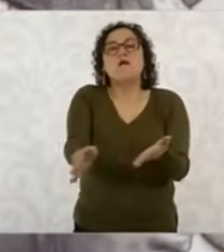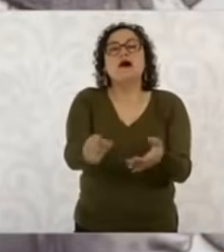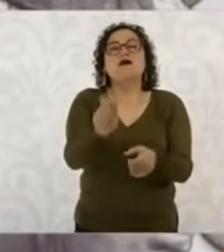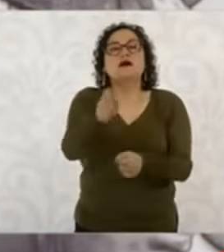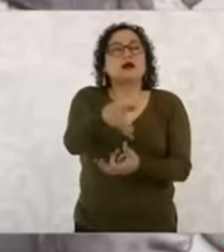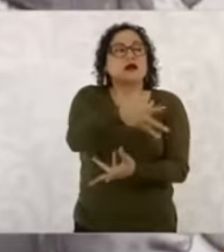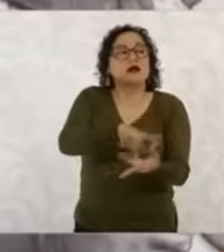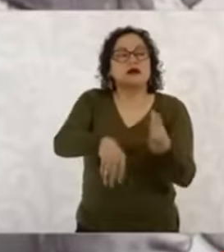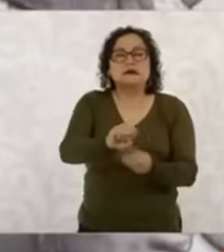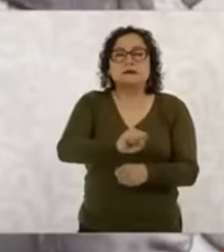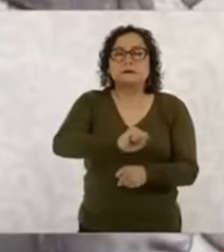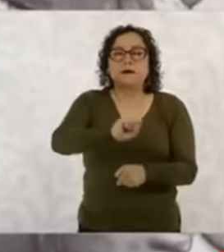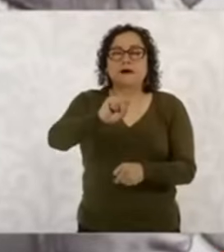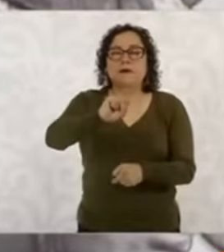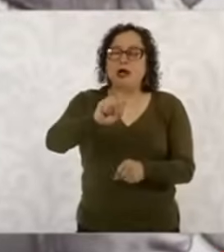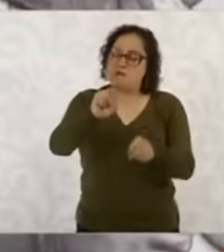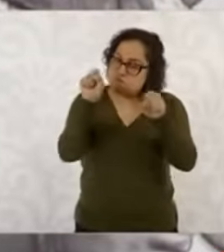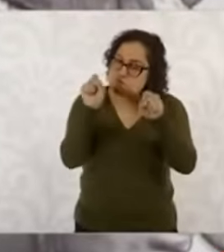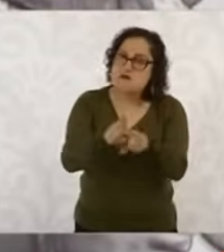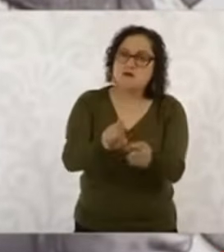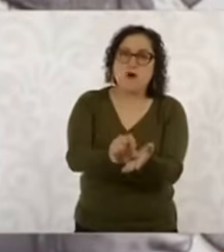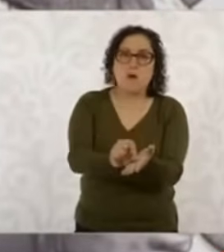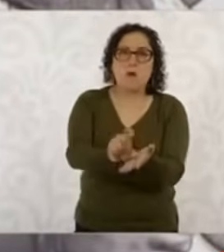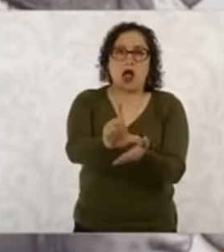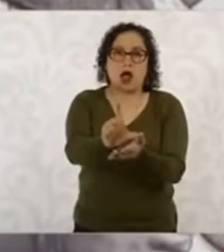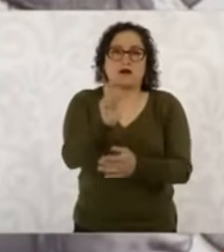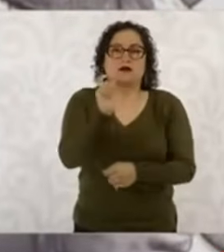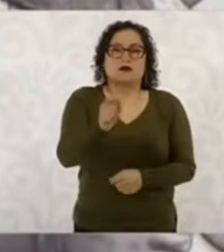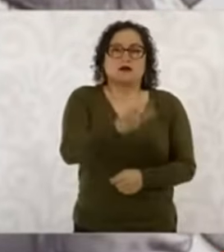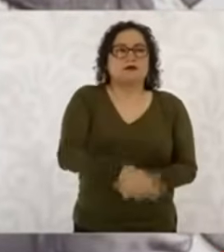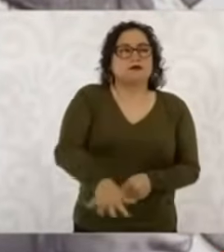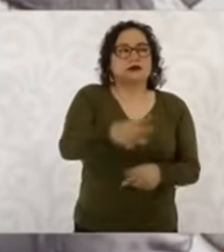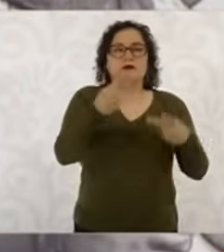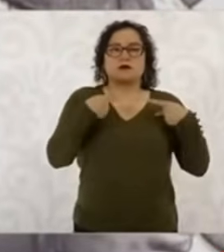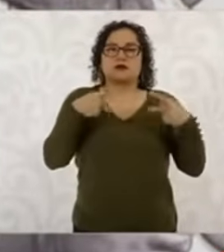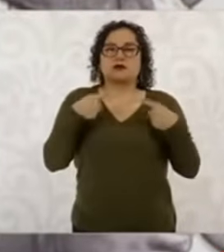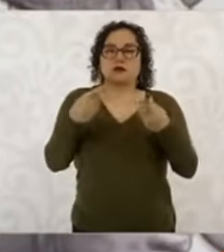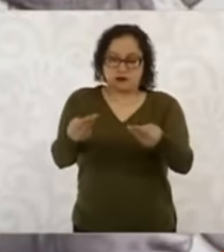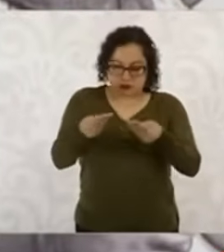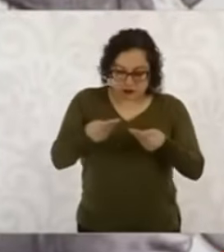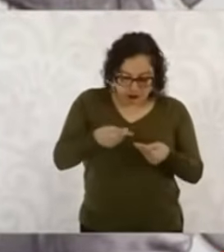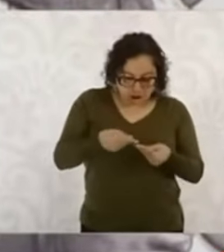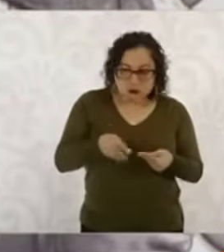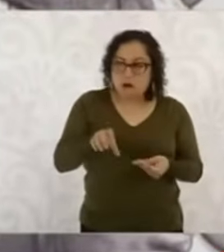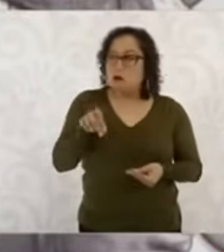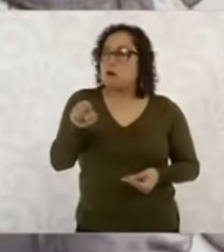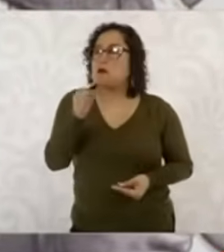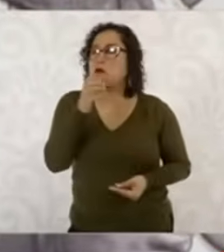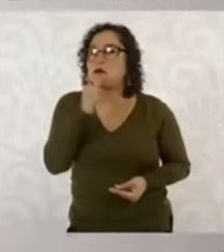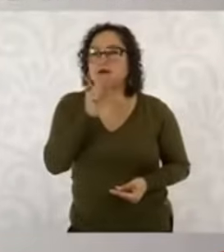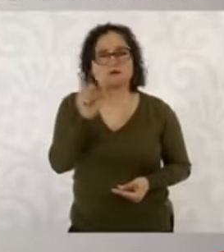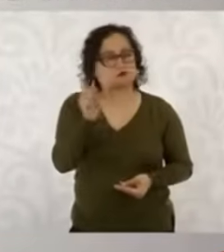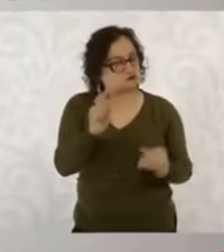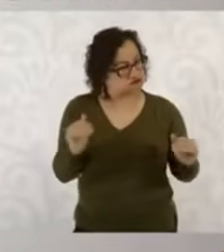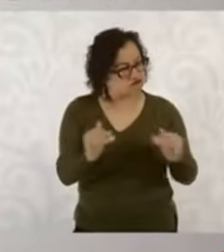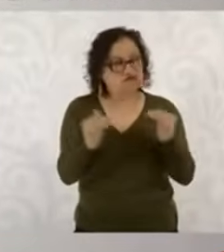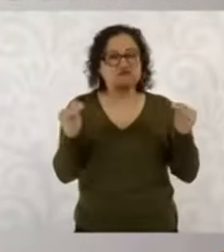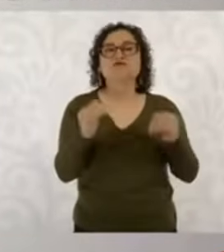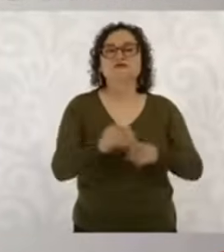puede comprar con los apoyos que se dan a partir de los programas de bienestar. Número 1, programas de